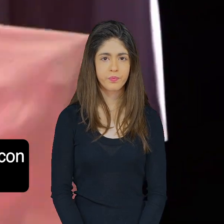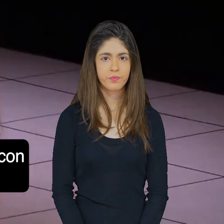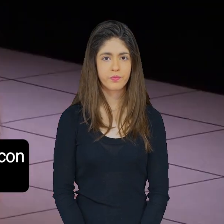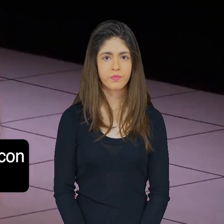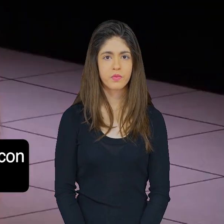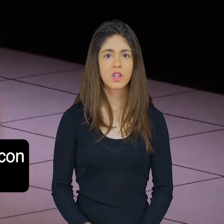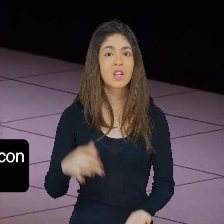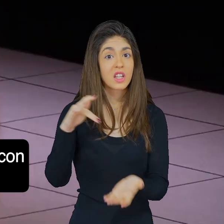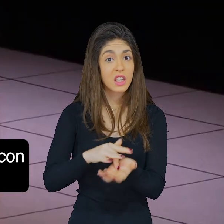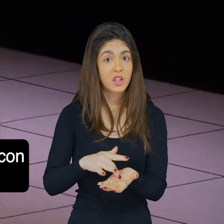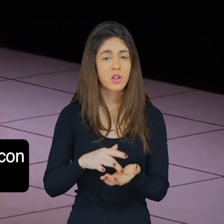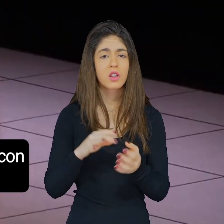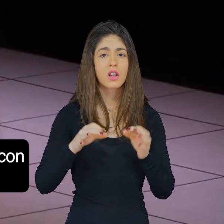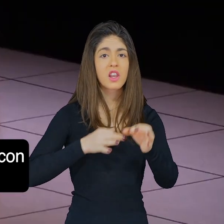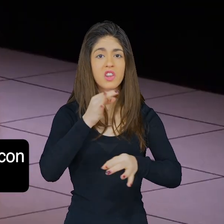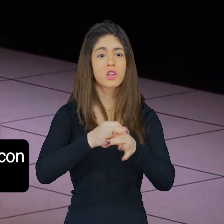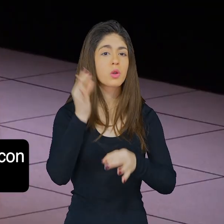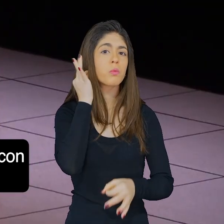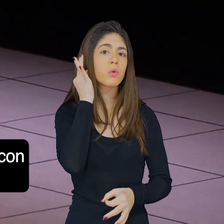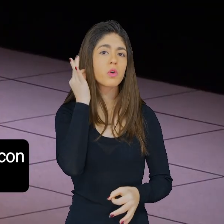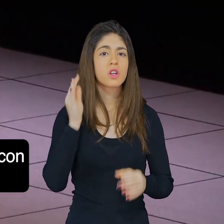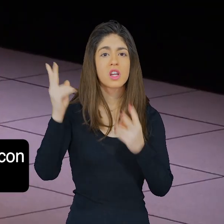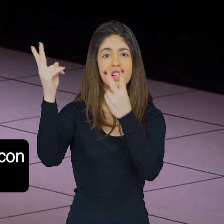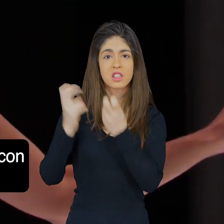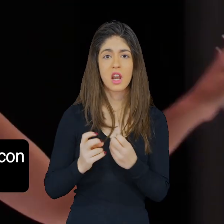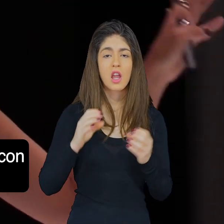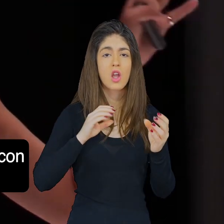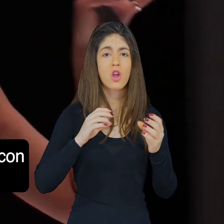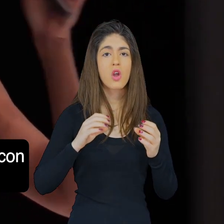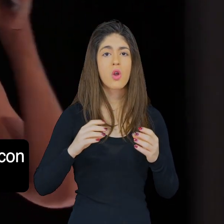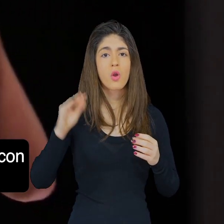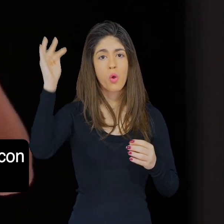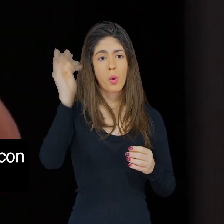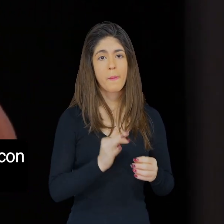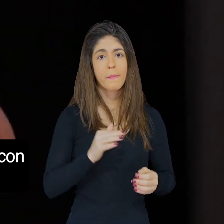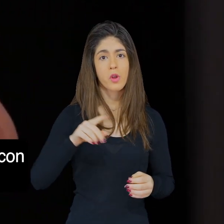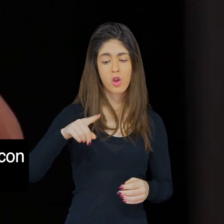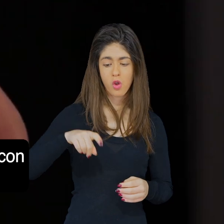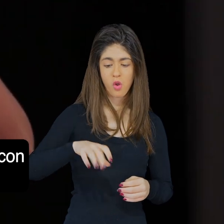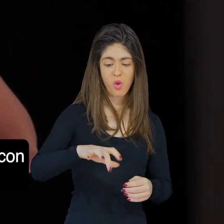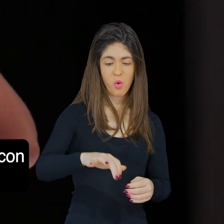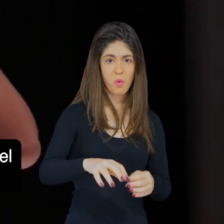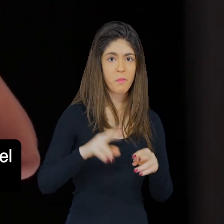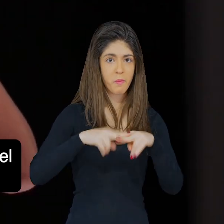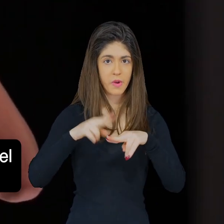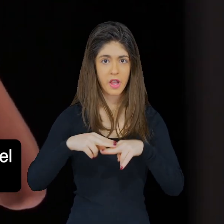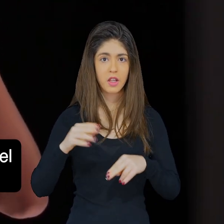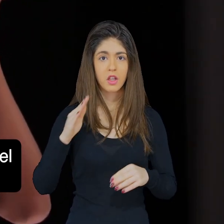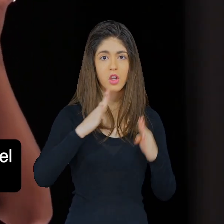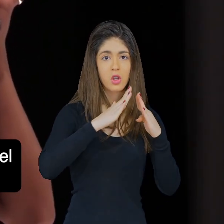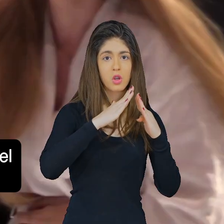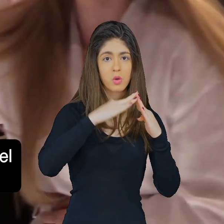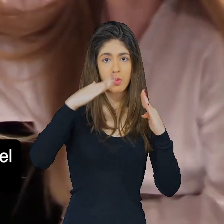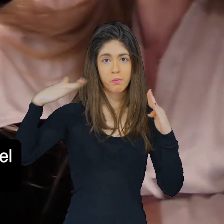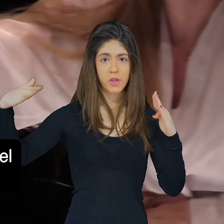la obra Cucaracha con paisaje de fondo, galardonada con el premio Max 2023 como Mejor Espectáculo Revelación